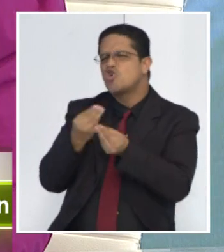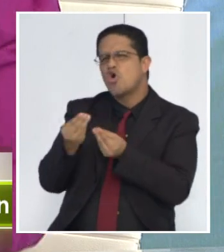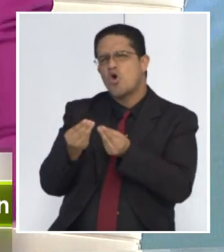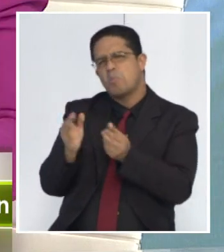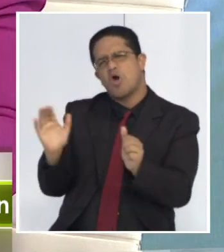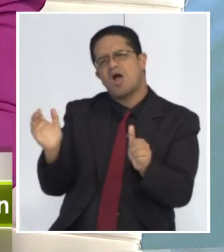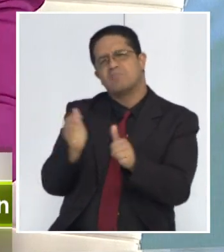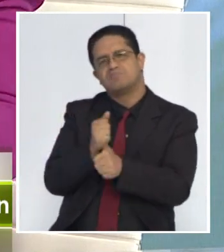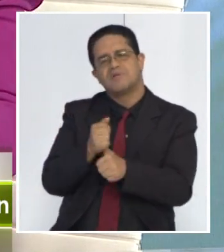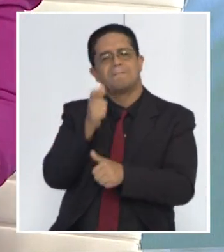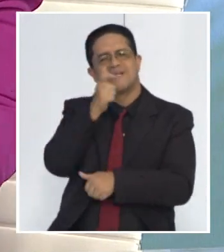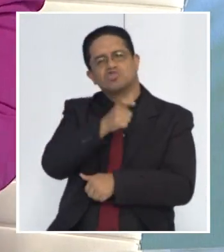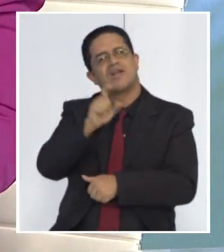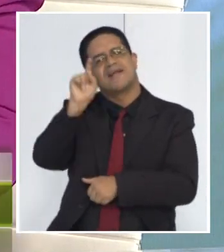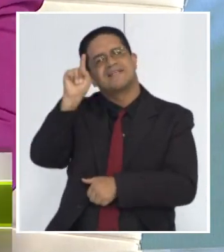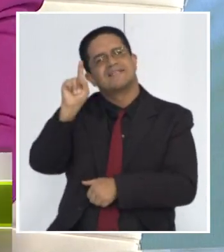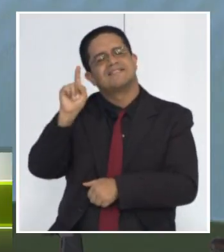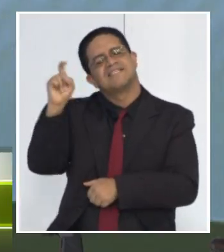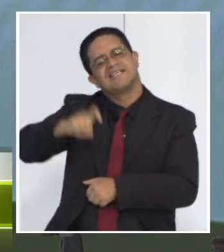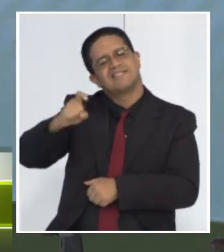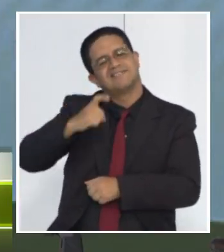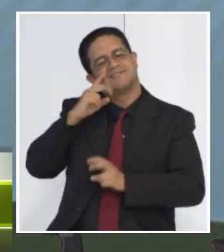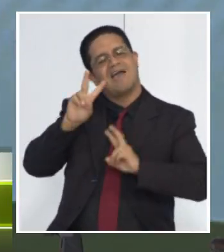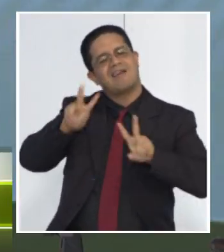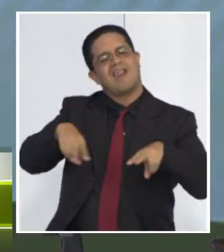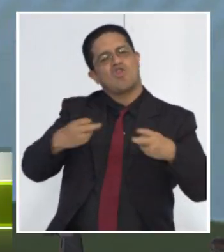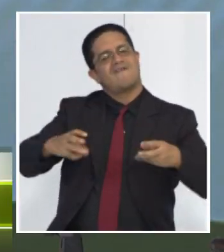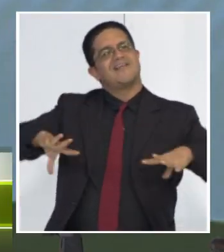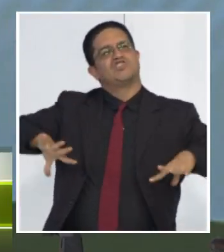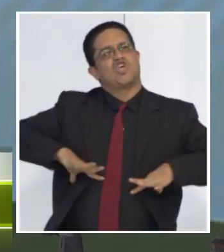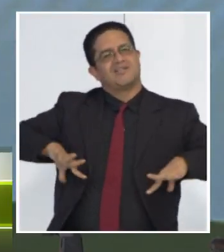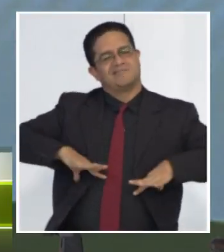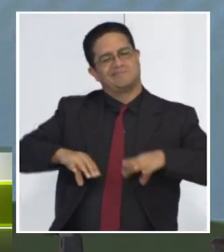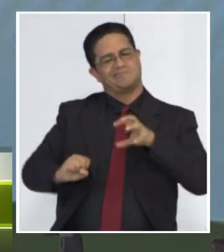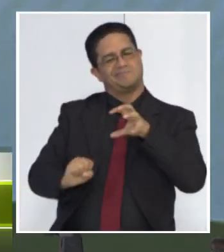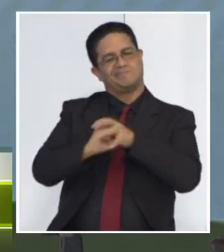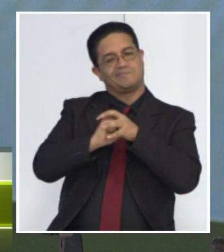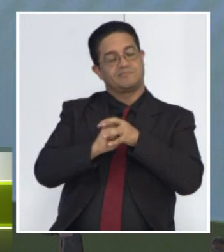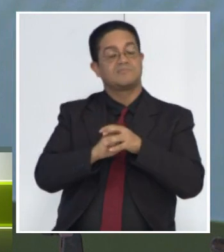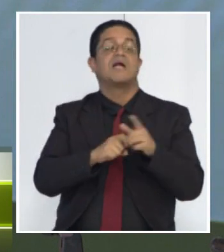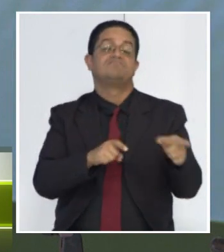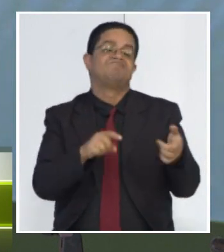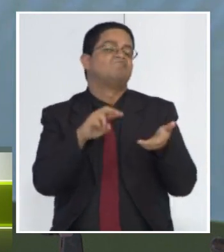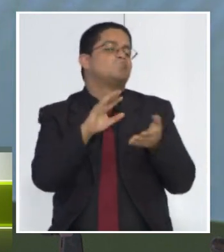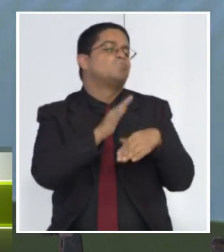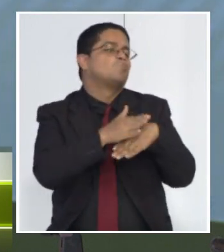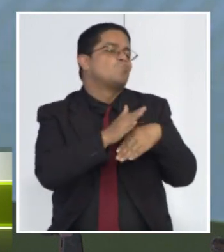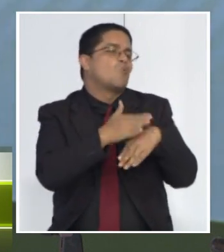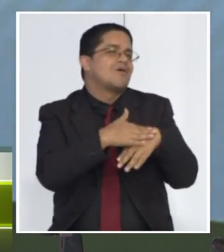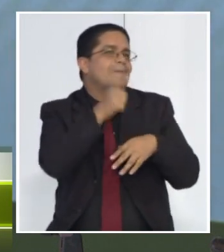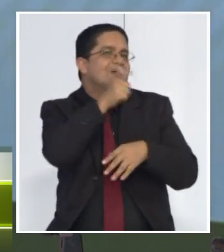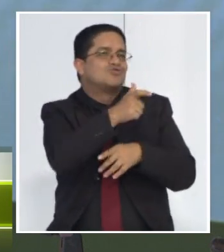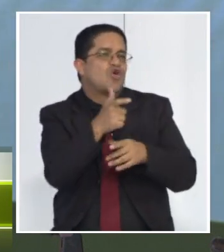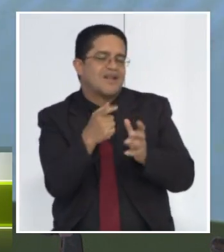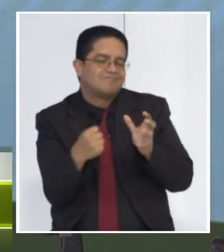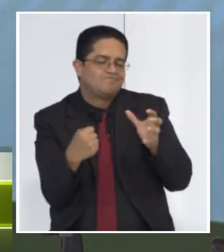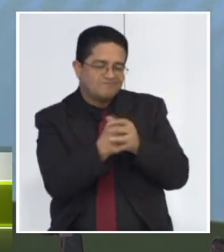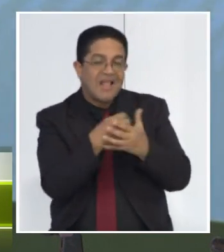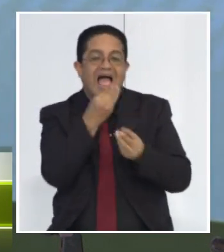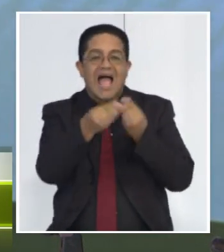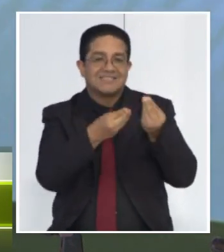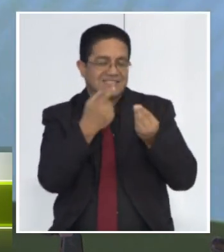paciente necesita un reemplazo de caderas? Bueno, cuando va ya limitado por el dolor, hacemos